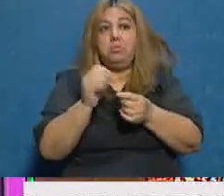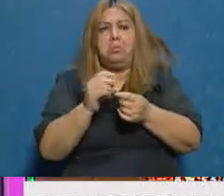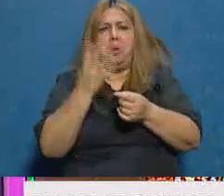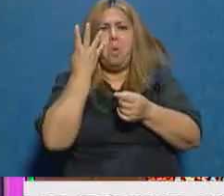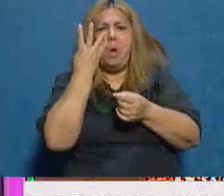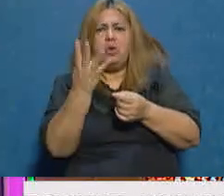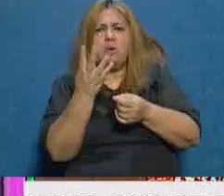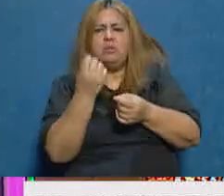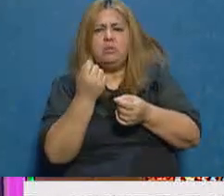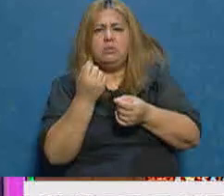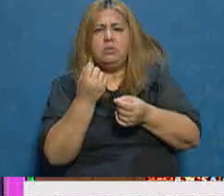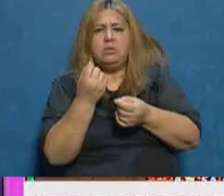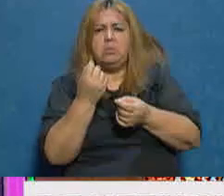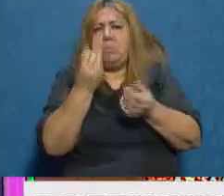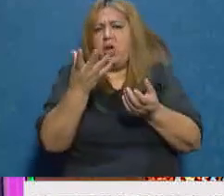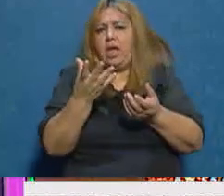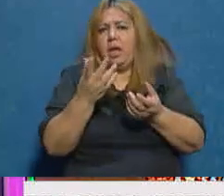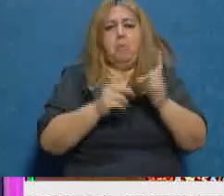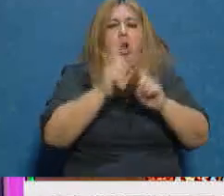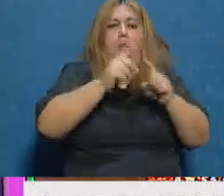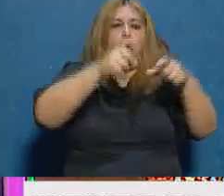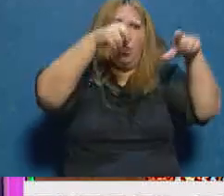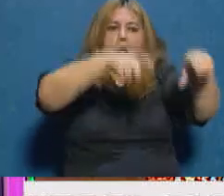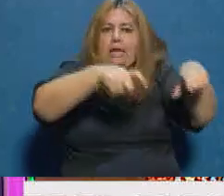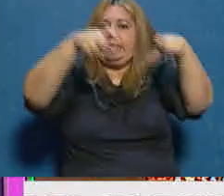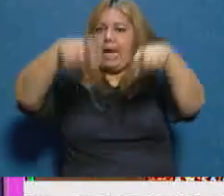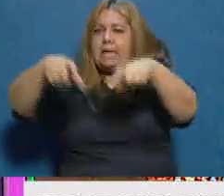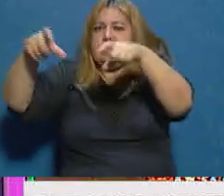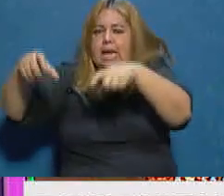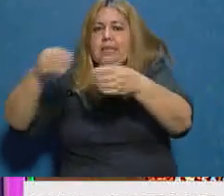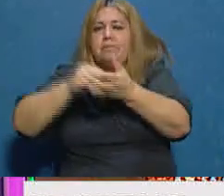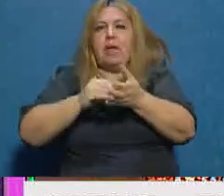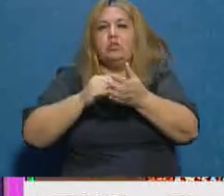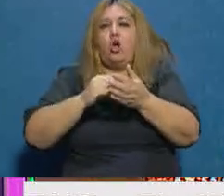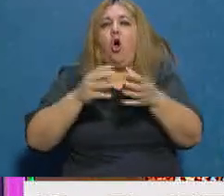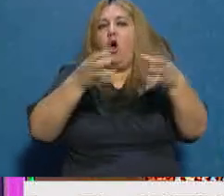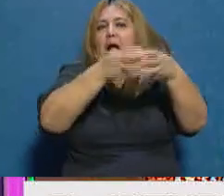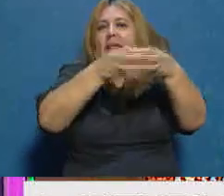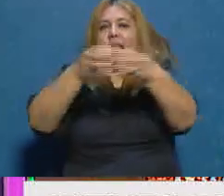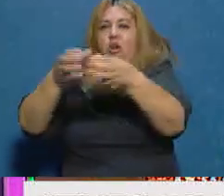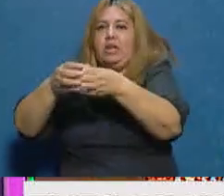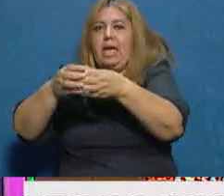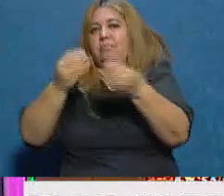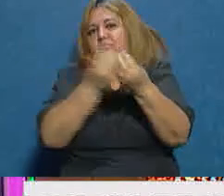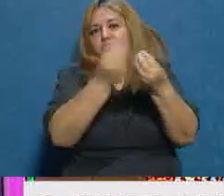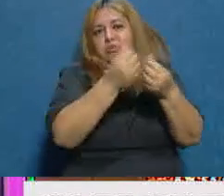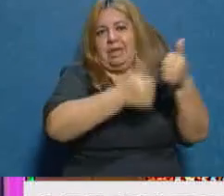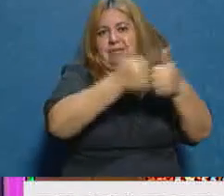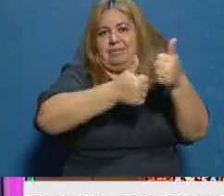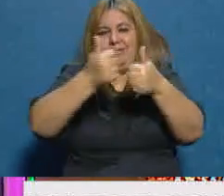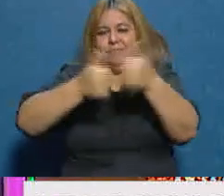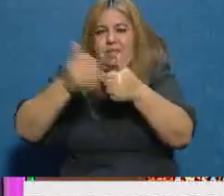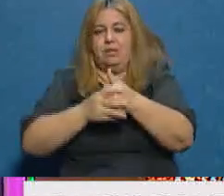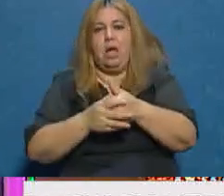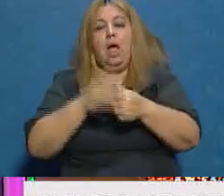menos? Porque algunos ponen más canchas o participan con más categorías. Eso es entendible. Pero lo que discuten los dirigentes es que